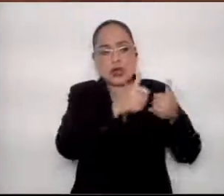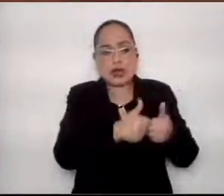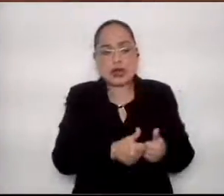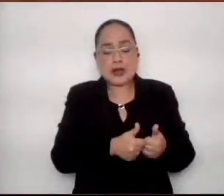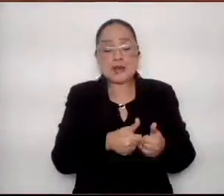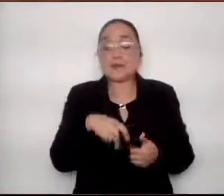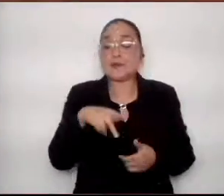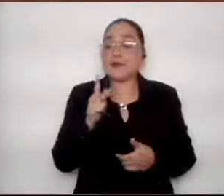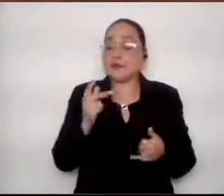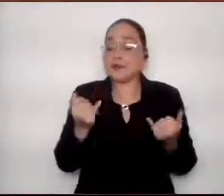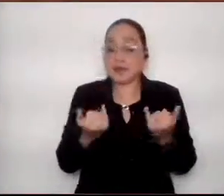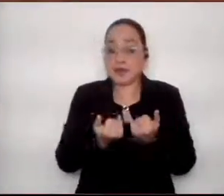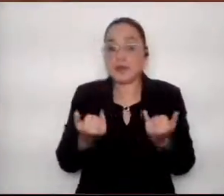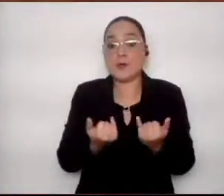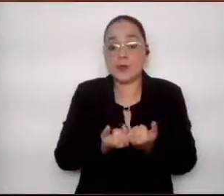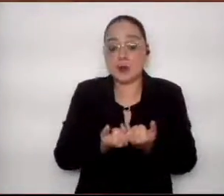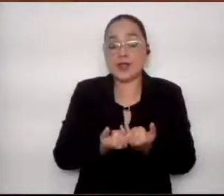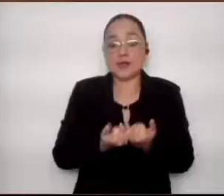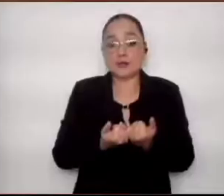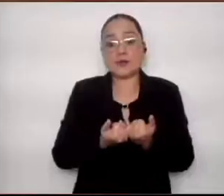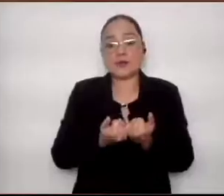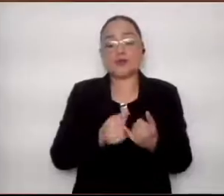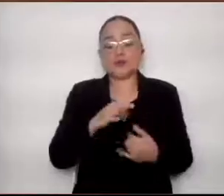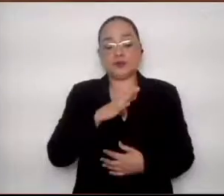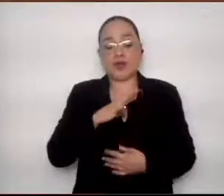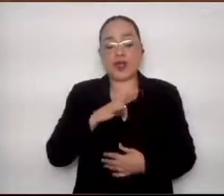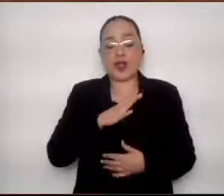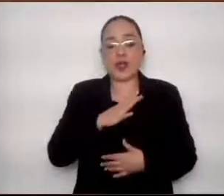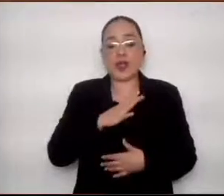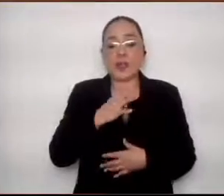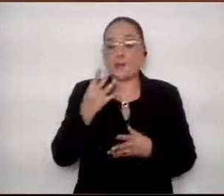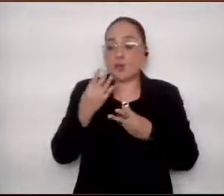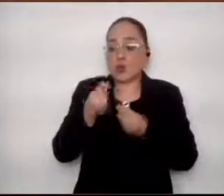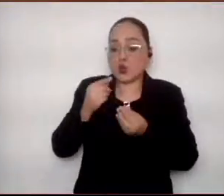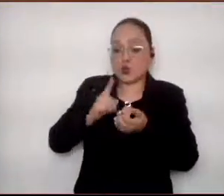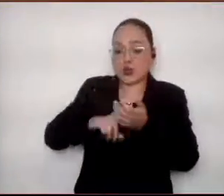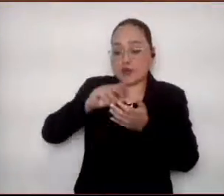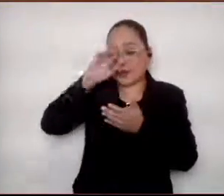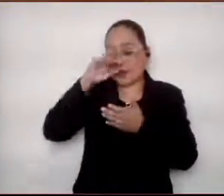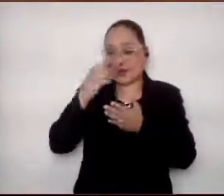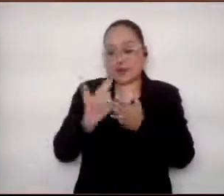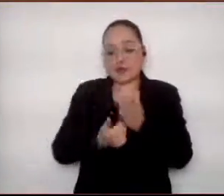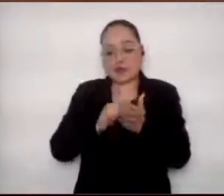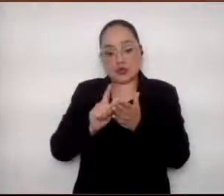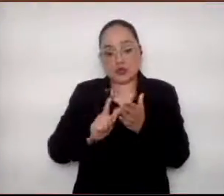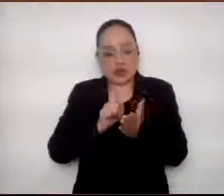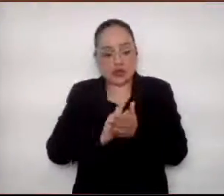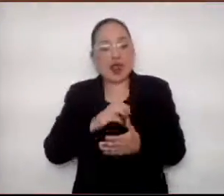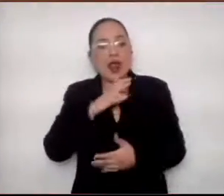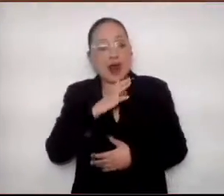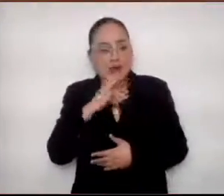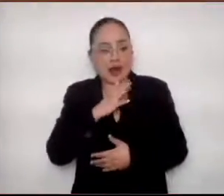pero también se dan un sinfín de delitos, también se han dado. Entonces,